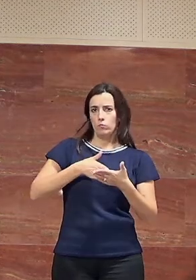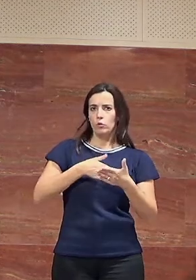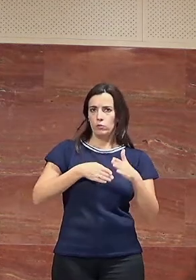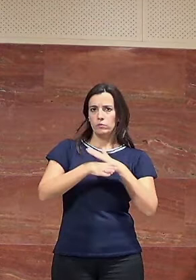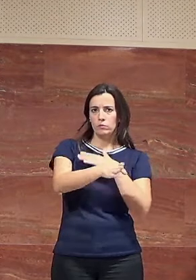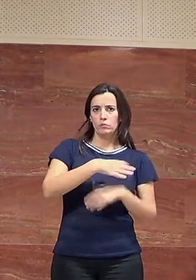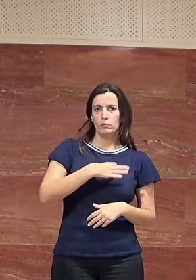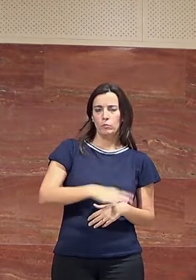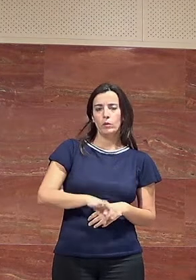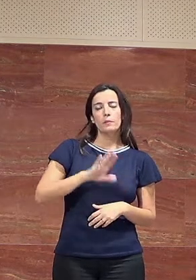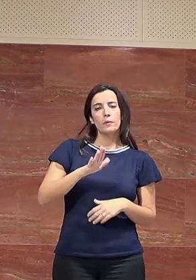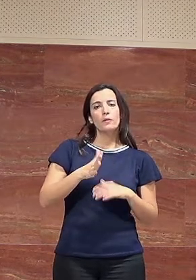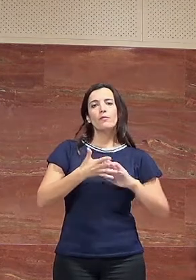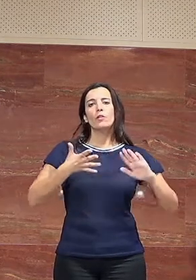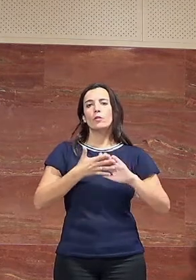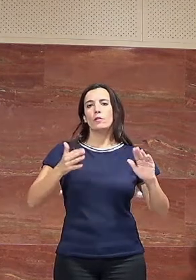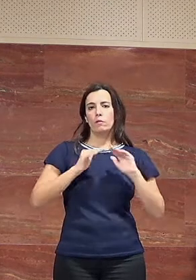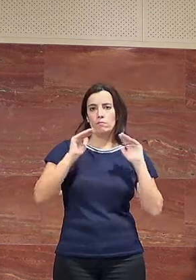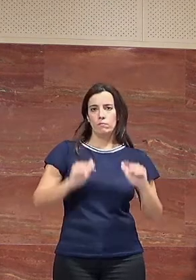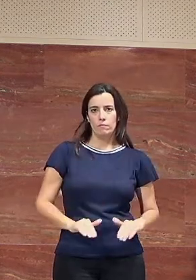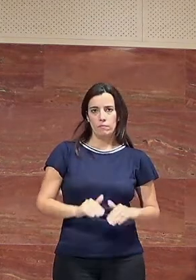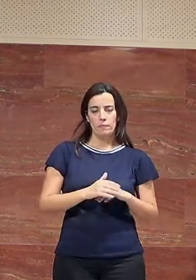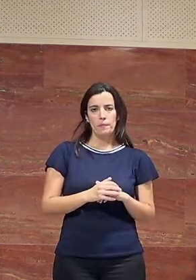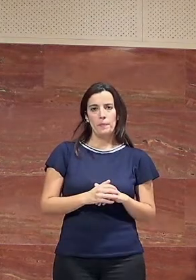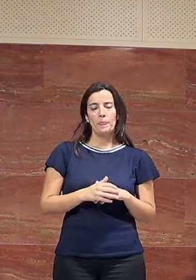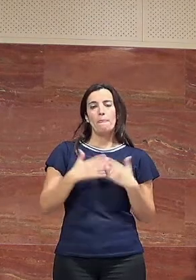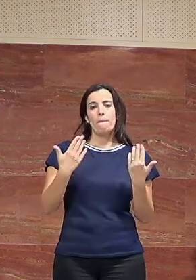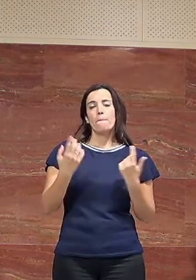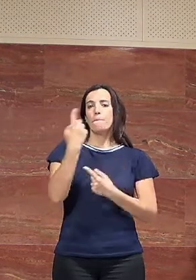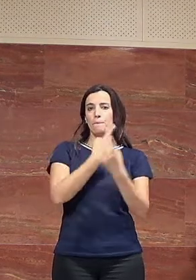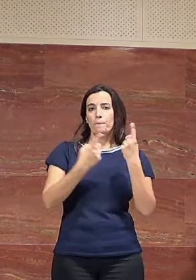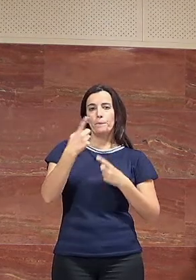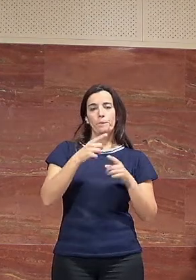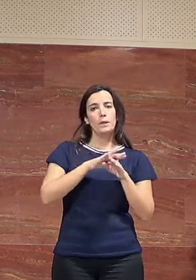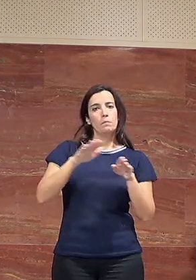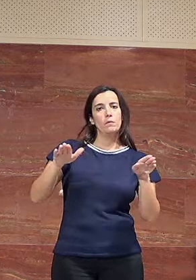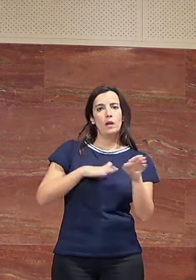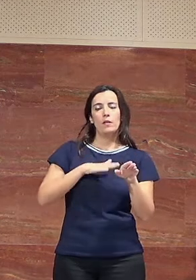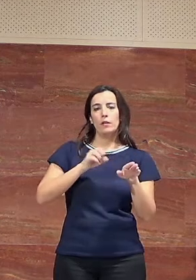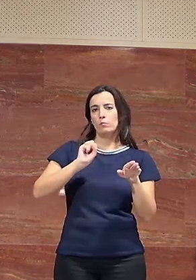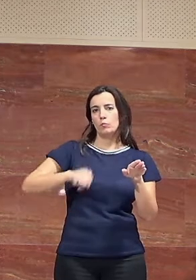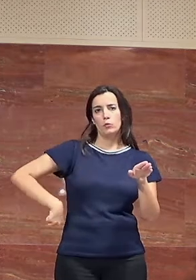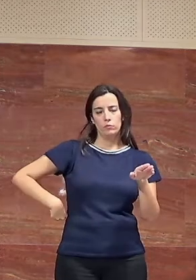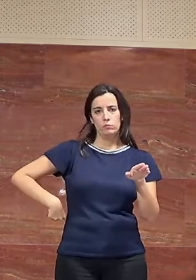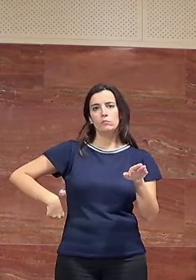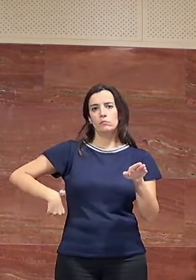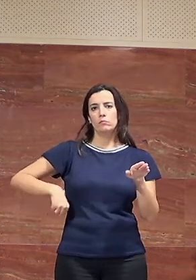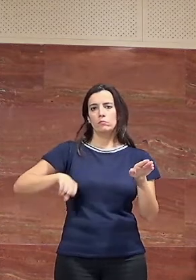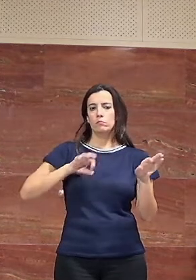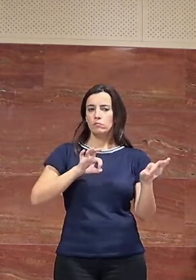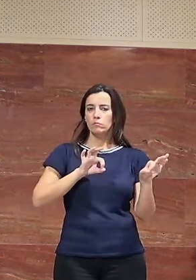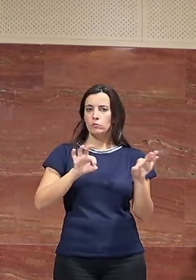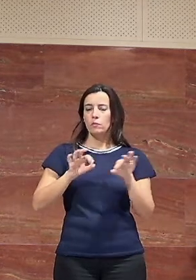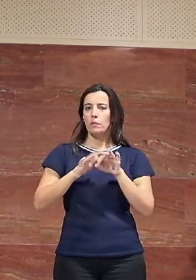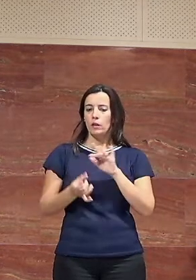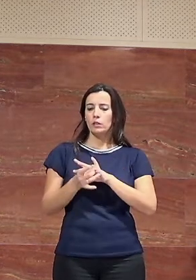pero con una velocidad reducida. Se suprimen algunas plazas de aparcamiento estratégicamente situadas para crear pequeñas zonas